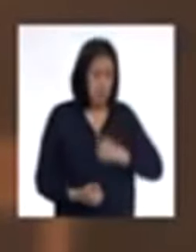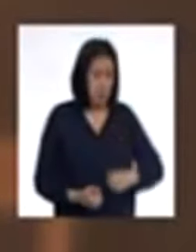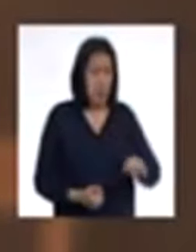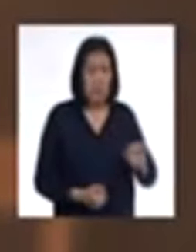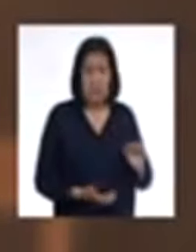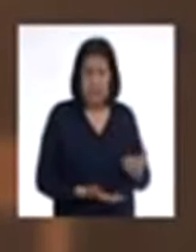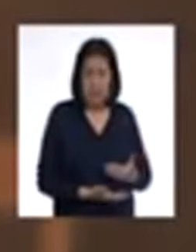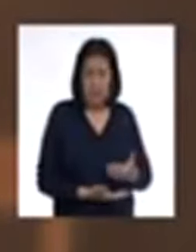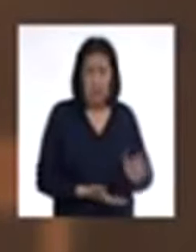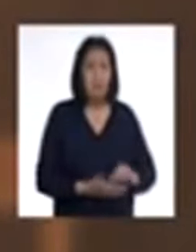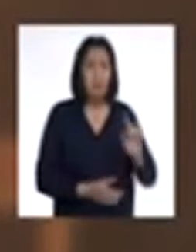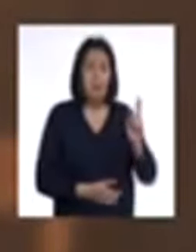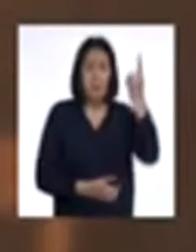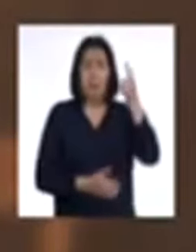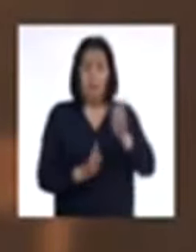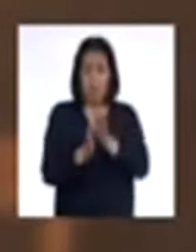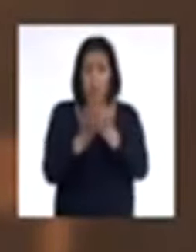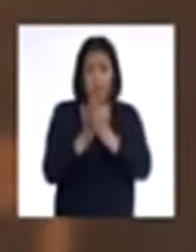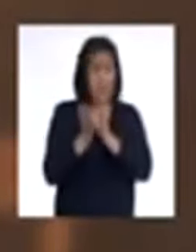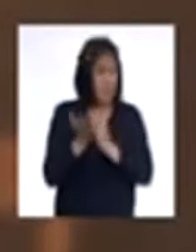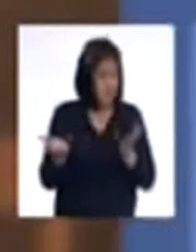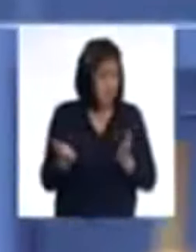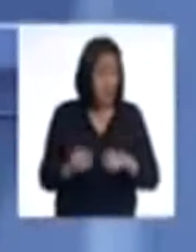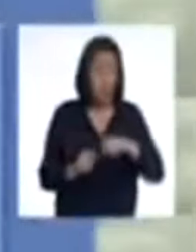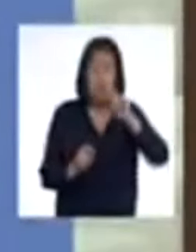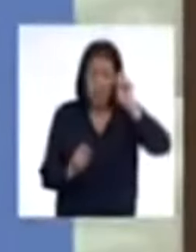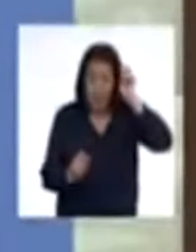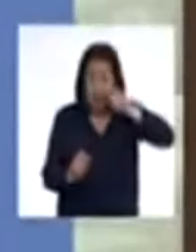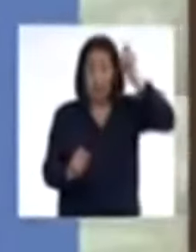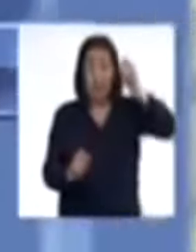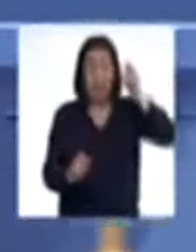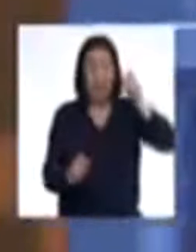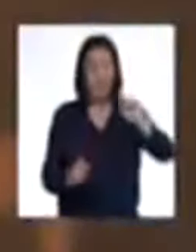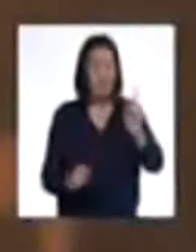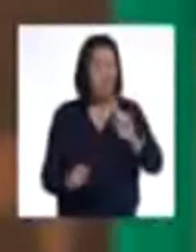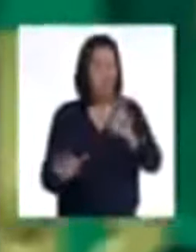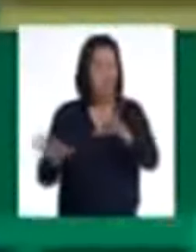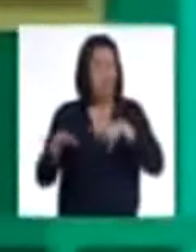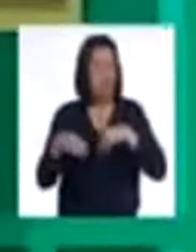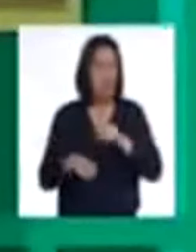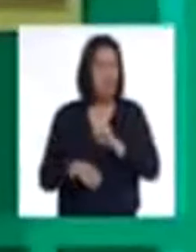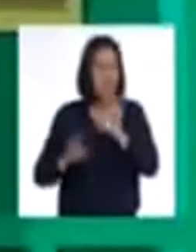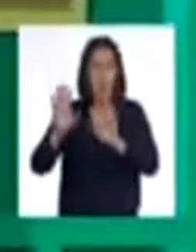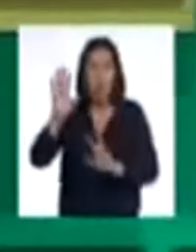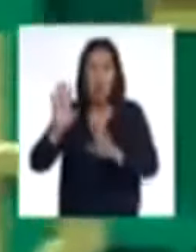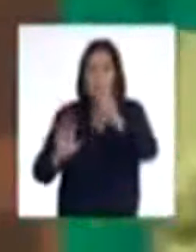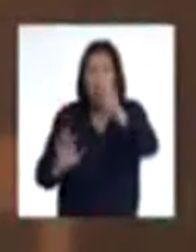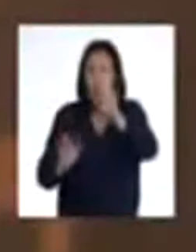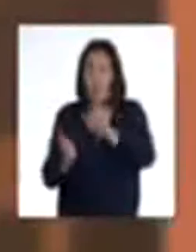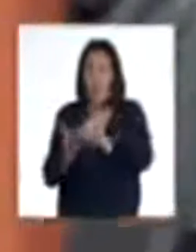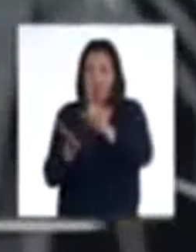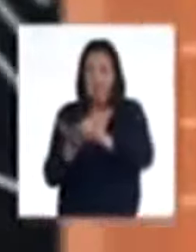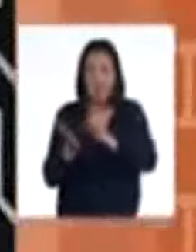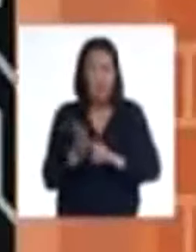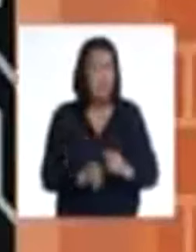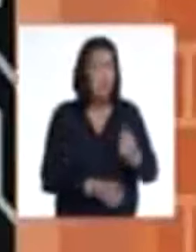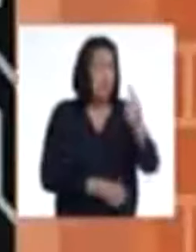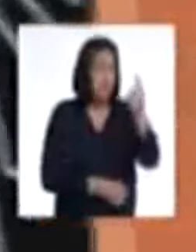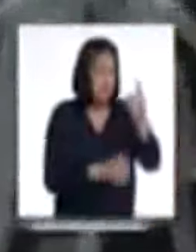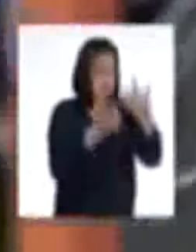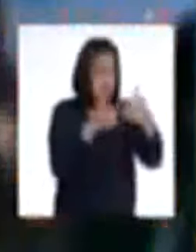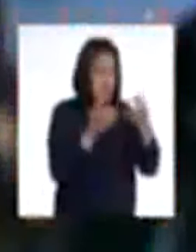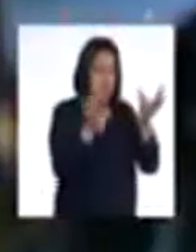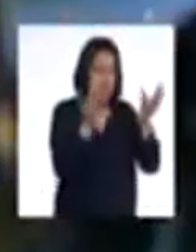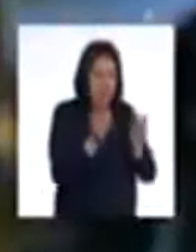El primer libro, Harry Potter y la piedra filosofal, fue rechazado por 12 editoriales. Hasta que una pequeña